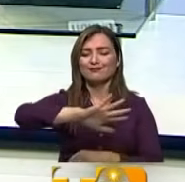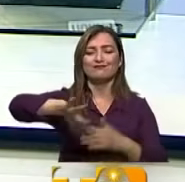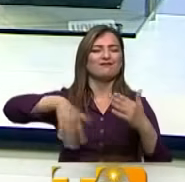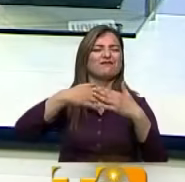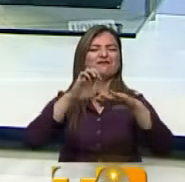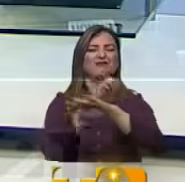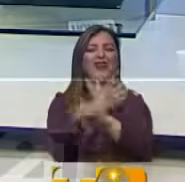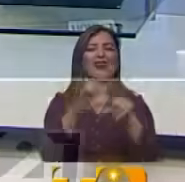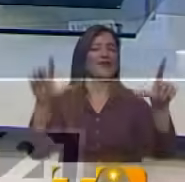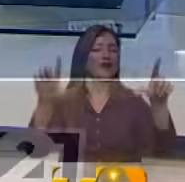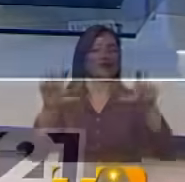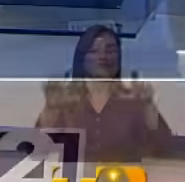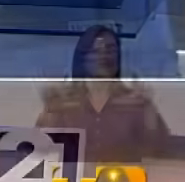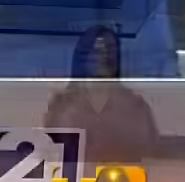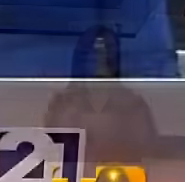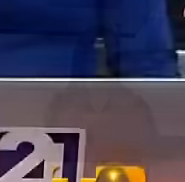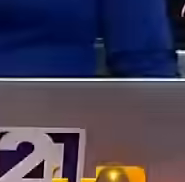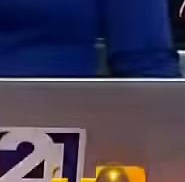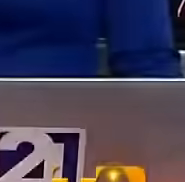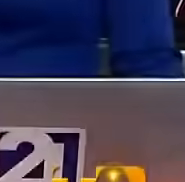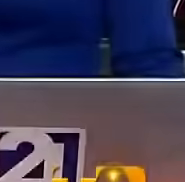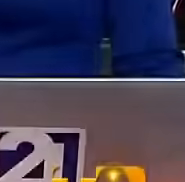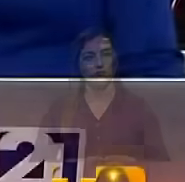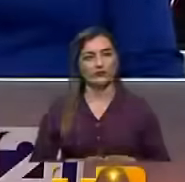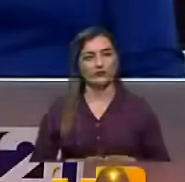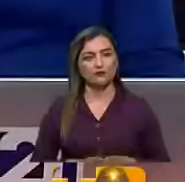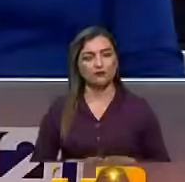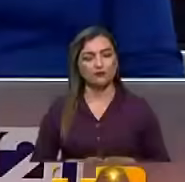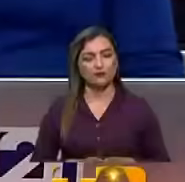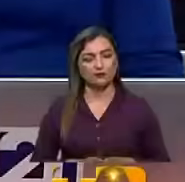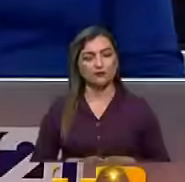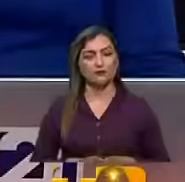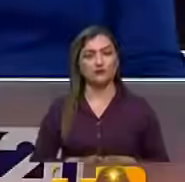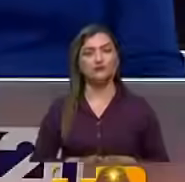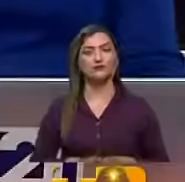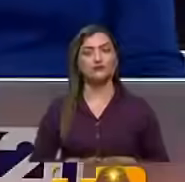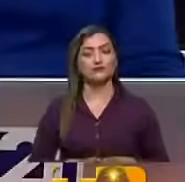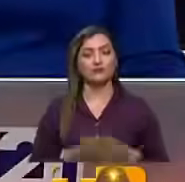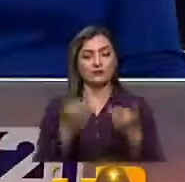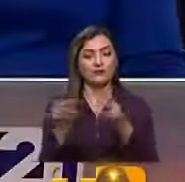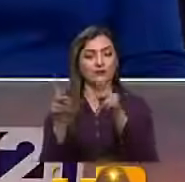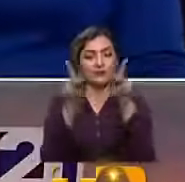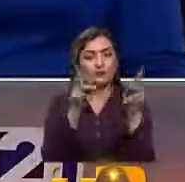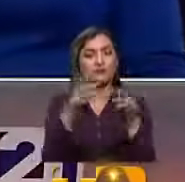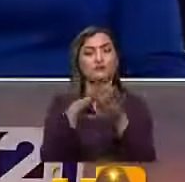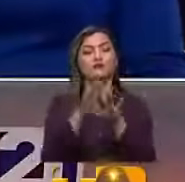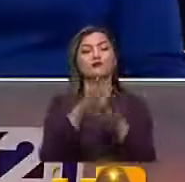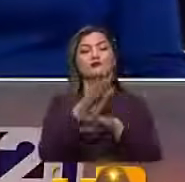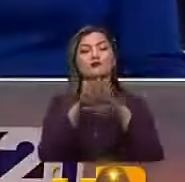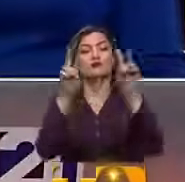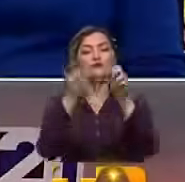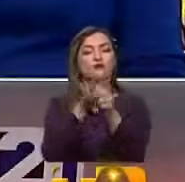lo cual hay libre movilidad. Gracias por continuar con nosotros, seguimos con más noticias. Se dio inicio a un plan integral de contención contra